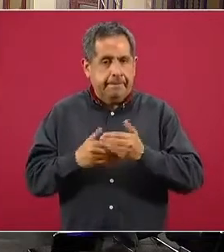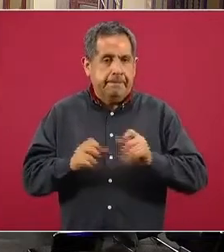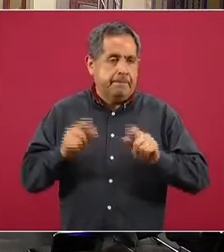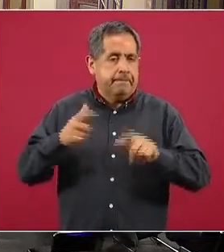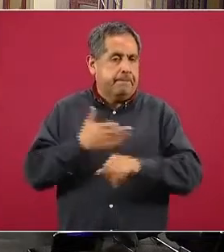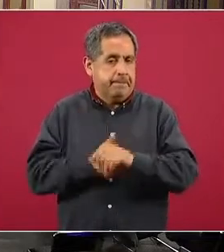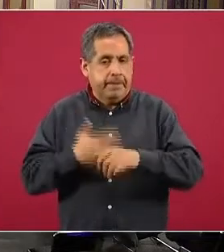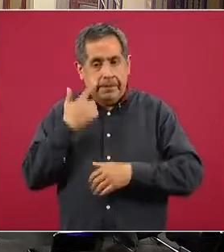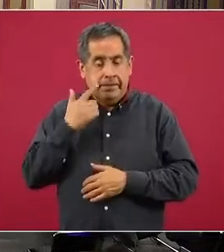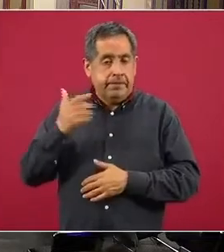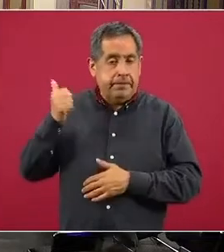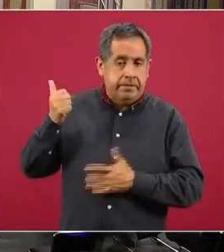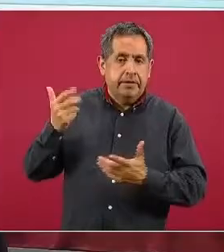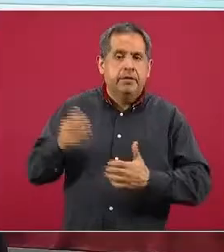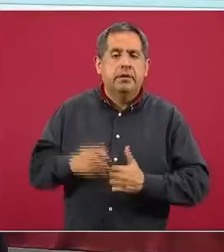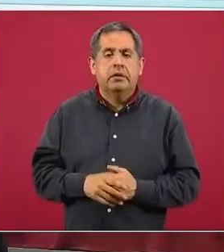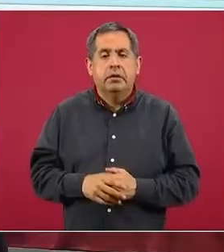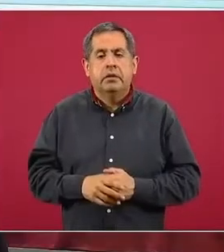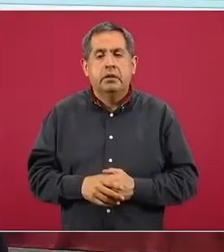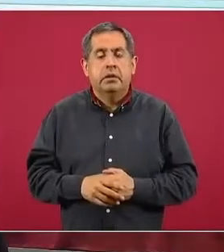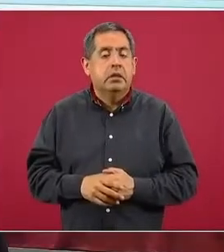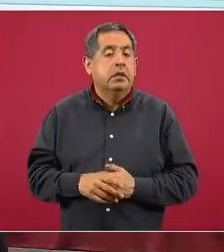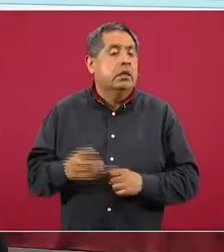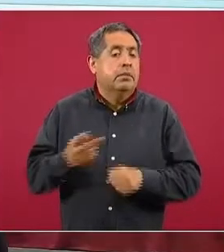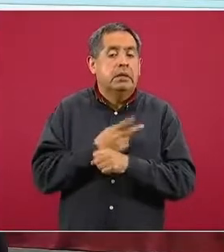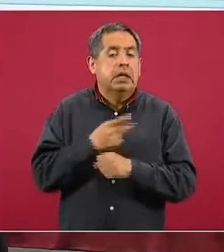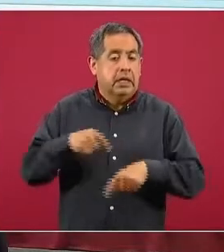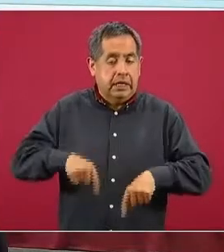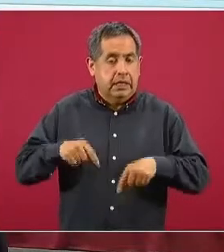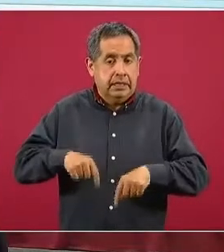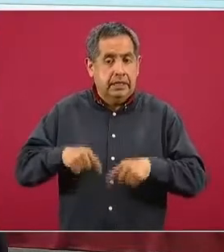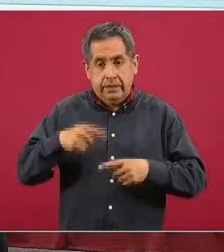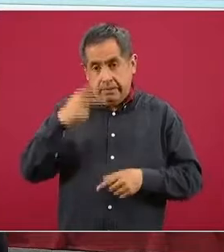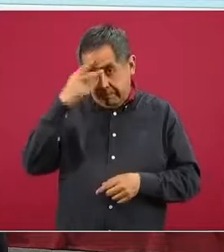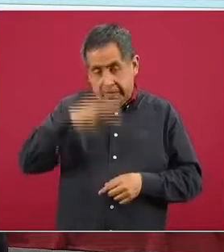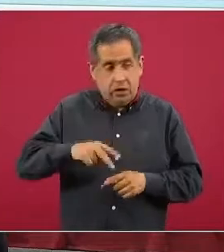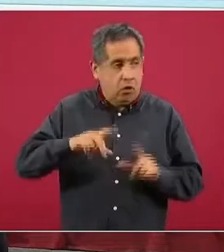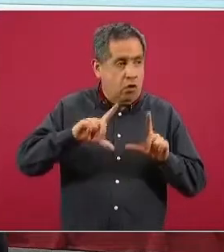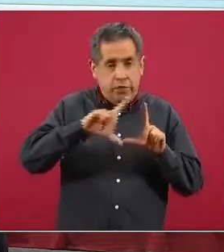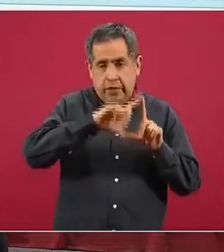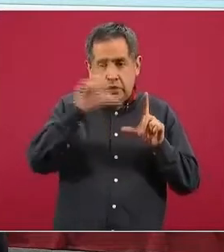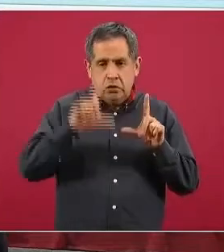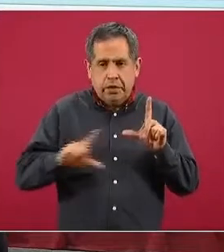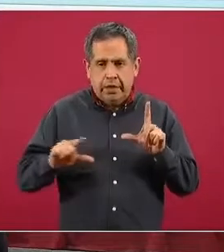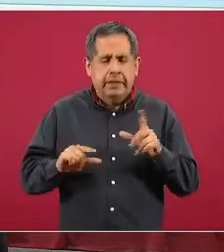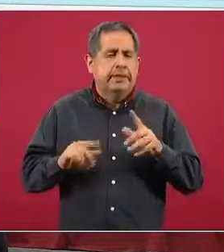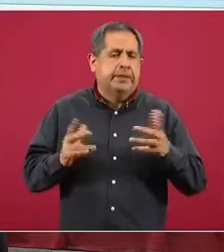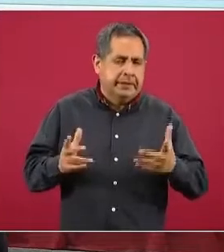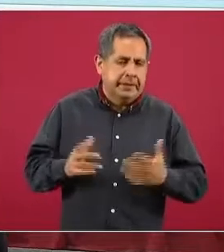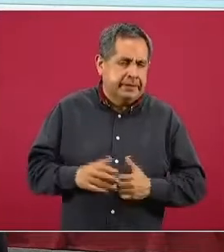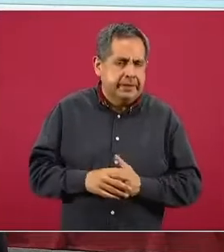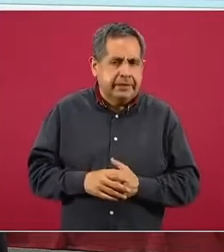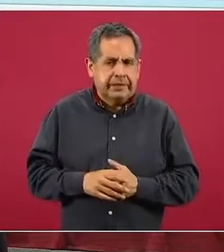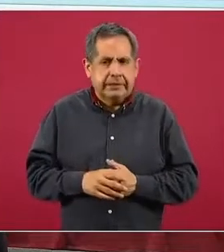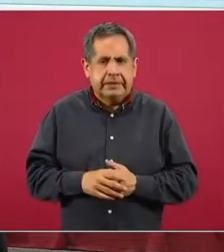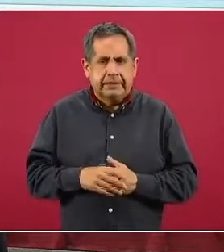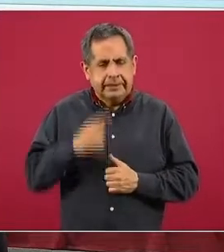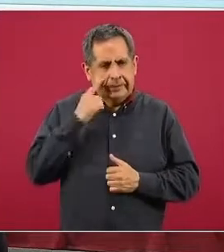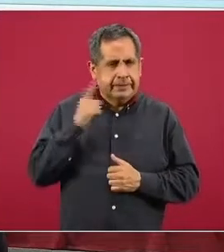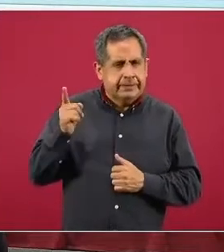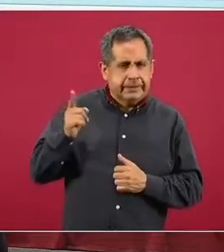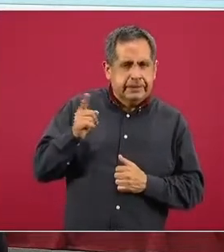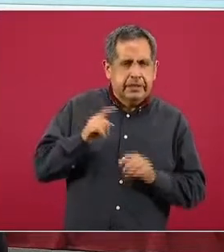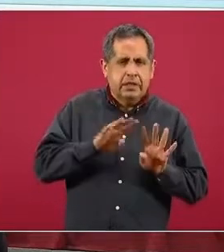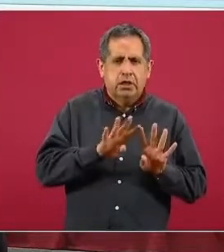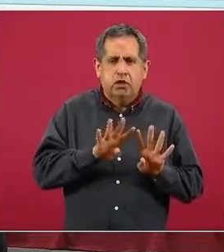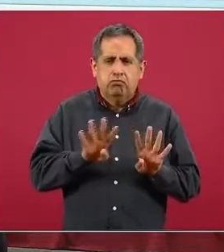vespertina, tenemos ahora la actualización de nuestra curva epidémica nacional. En este caso es una curva que está representada